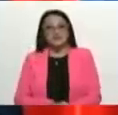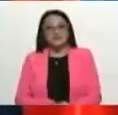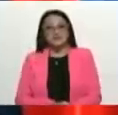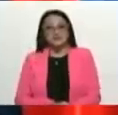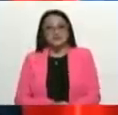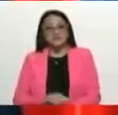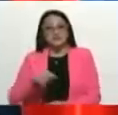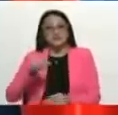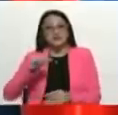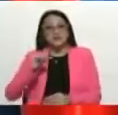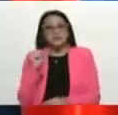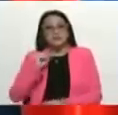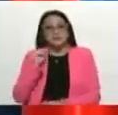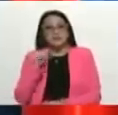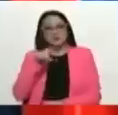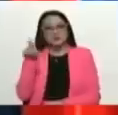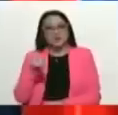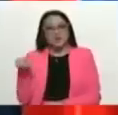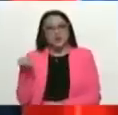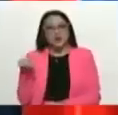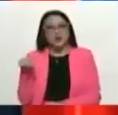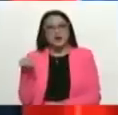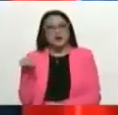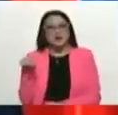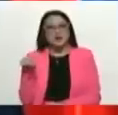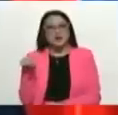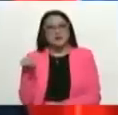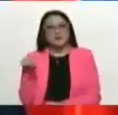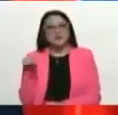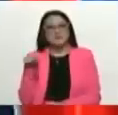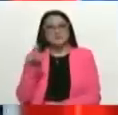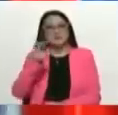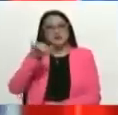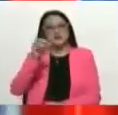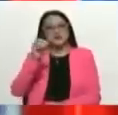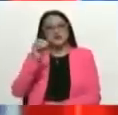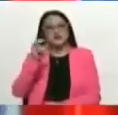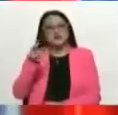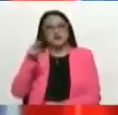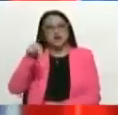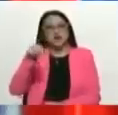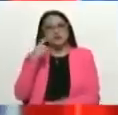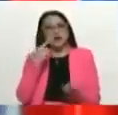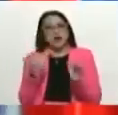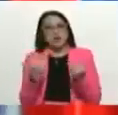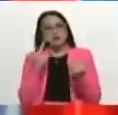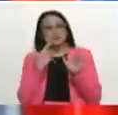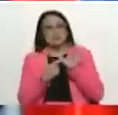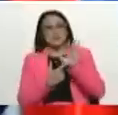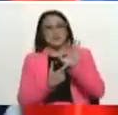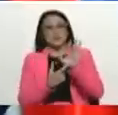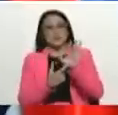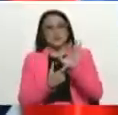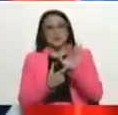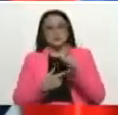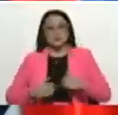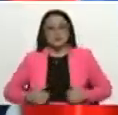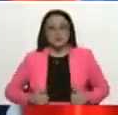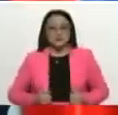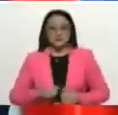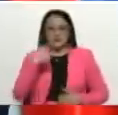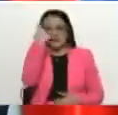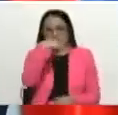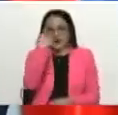oficial de la Policía del Estado Zulia, y John Herrera Rubio. Quiero mostrar acá su